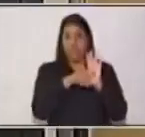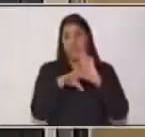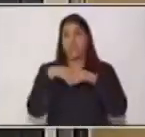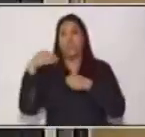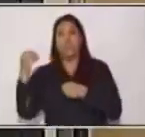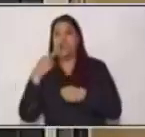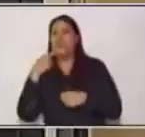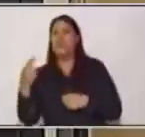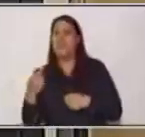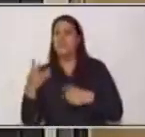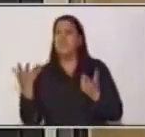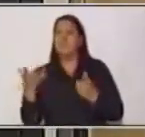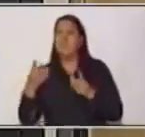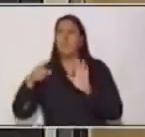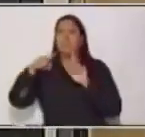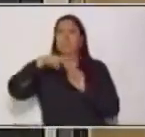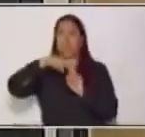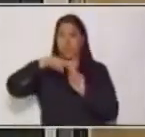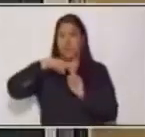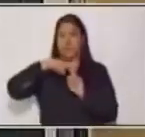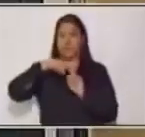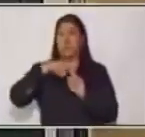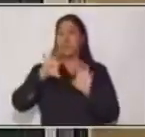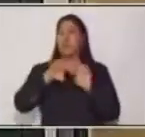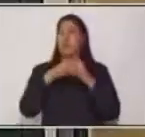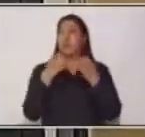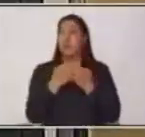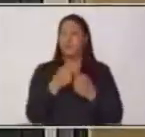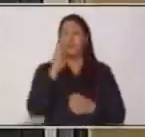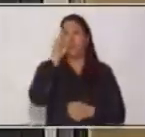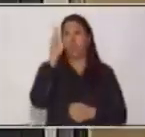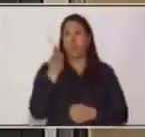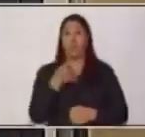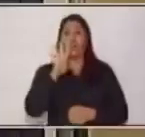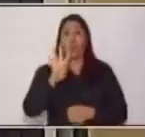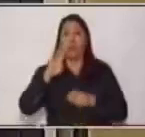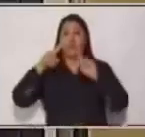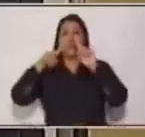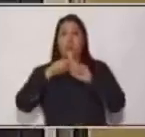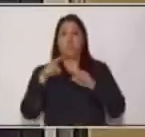quedar expresado como 1/4 de X cuadrado.